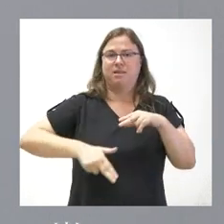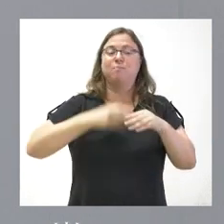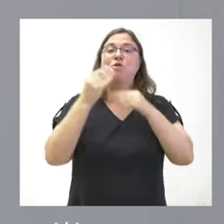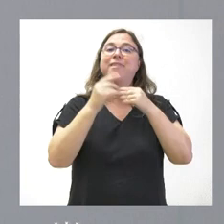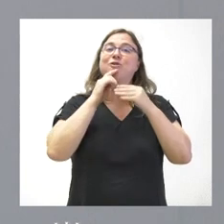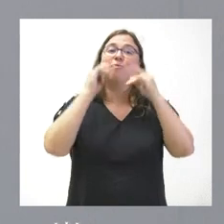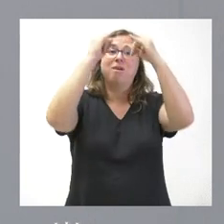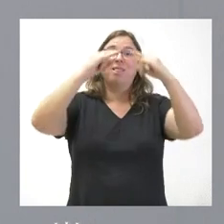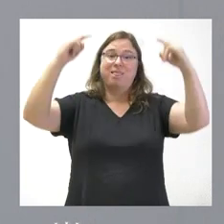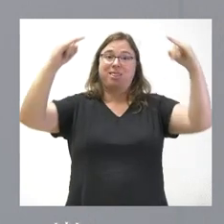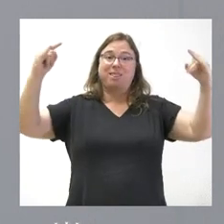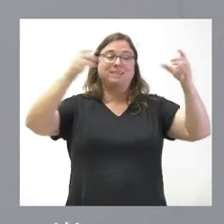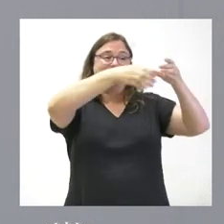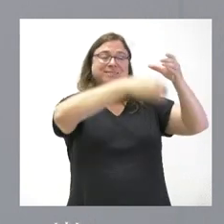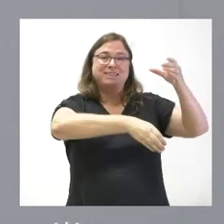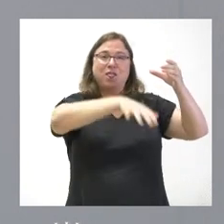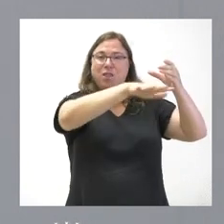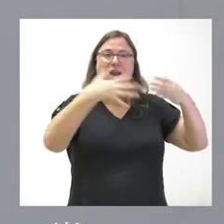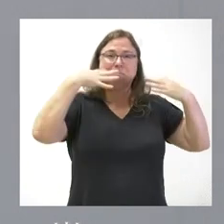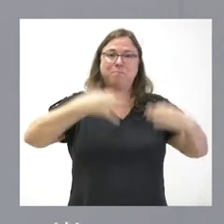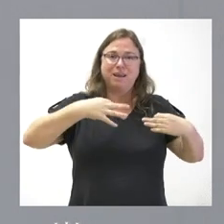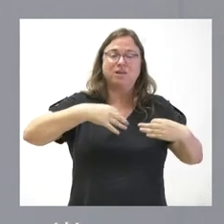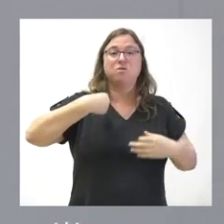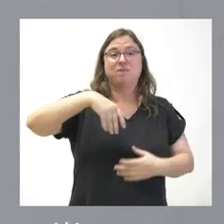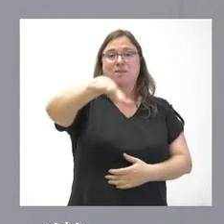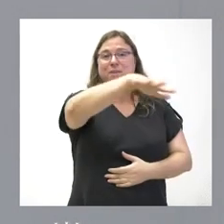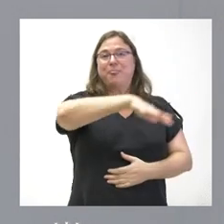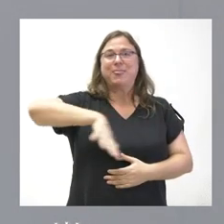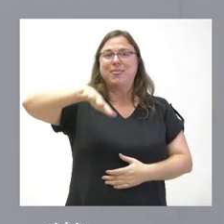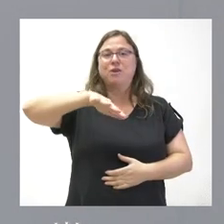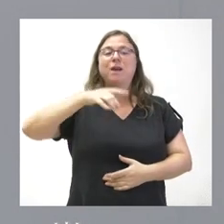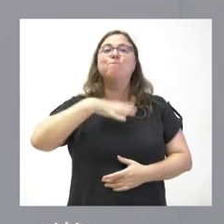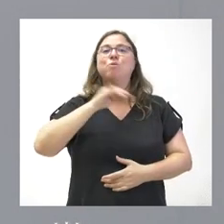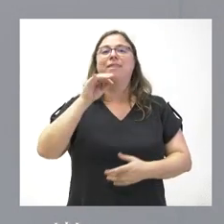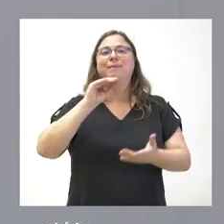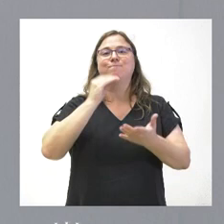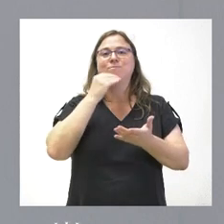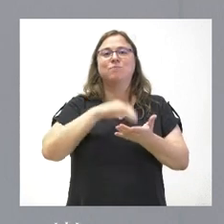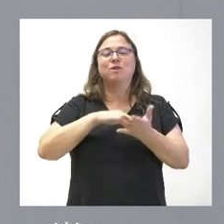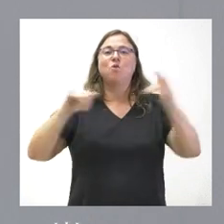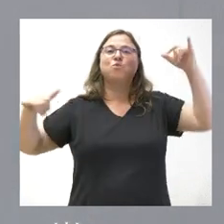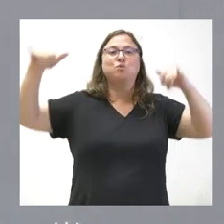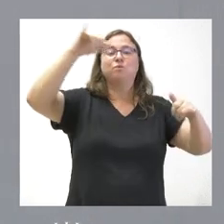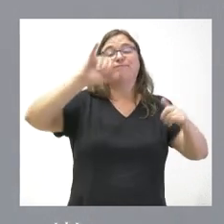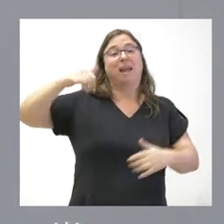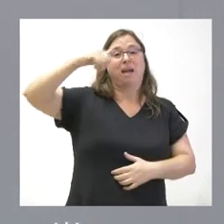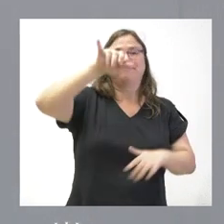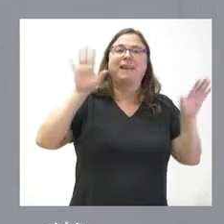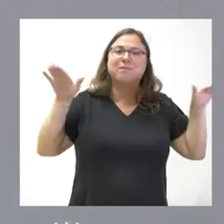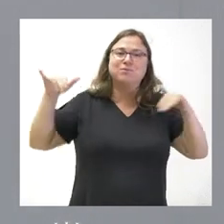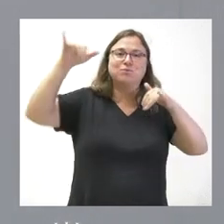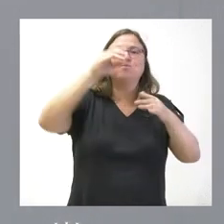corrección de aquellos apoyos más peligrosos ubicados en las zonas con mayor probabilidad de electrocución para estas